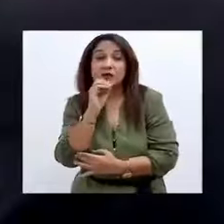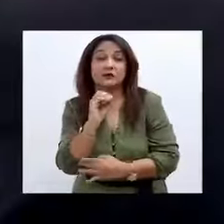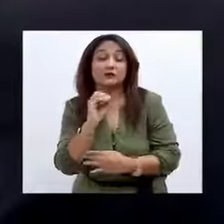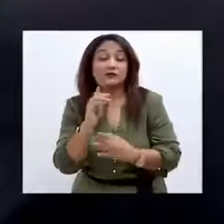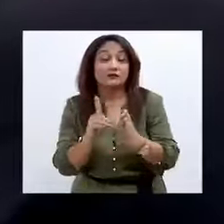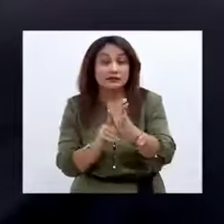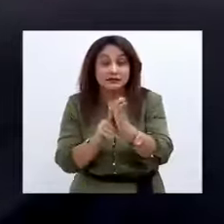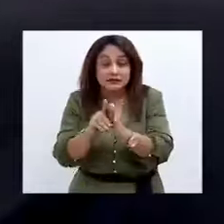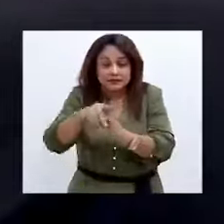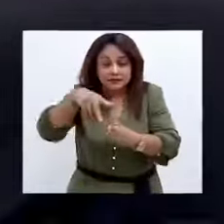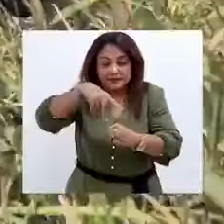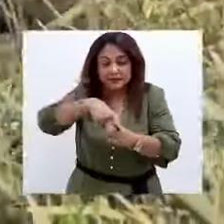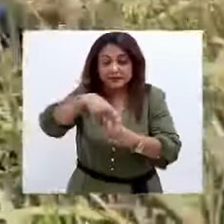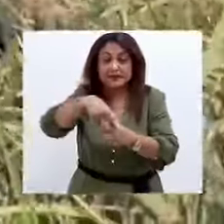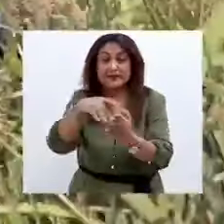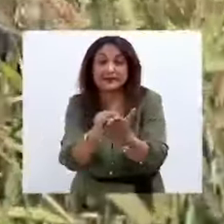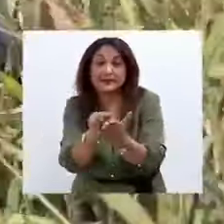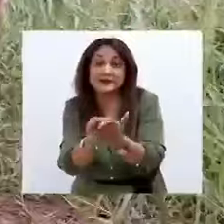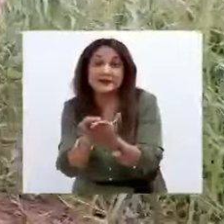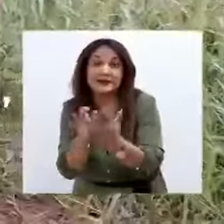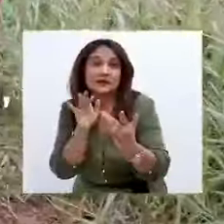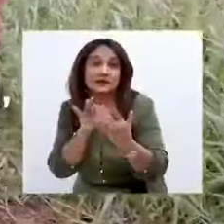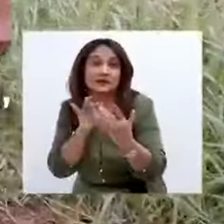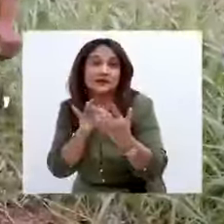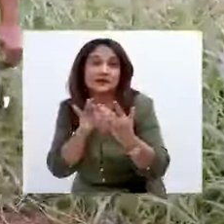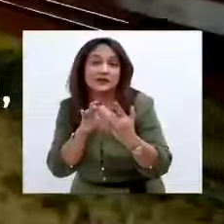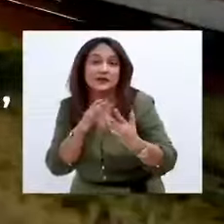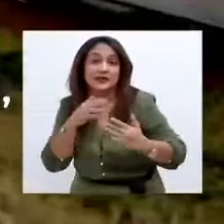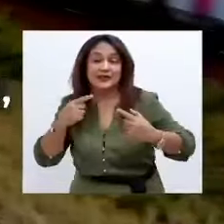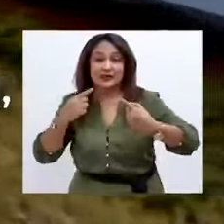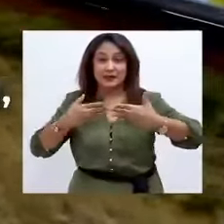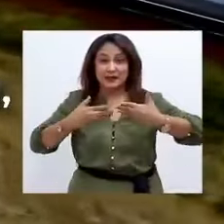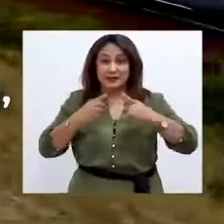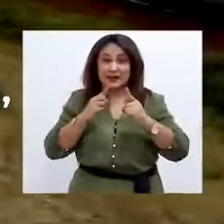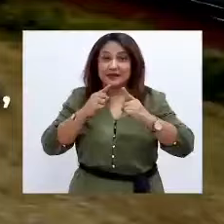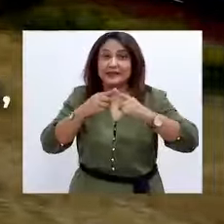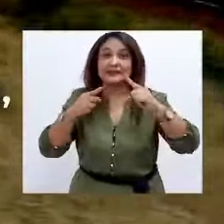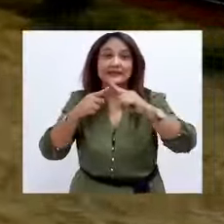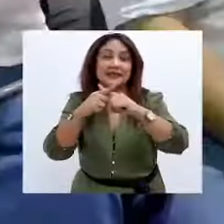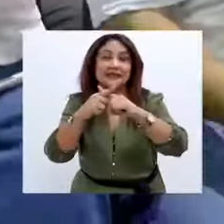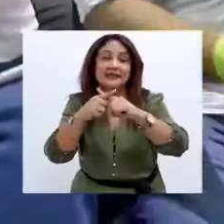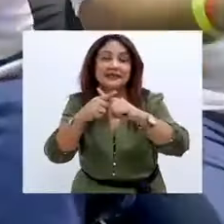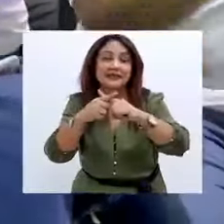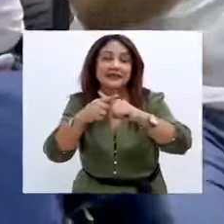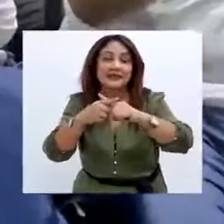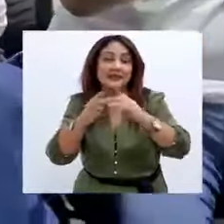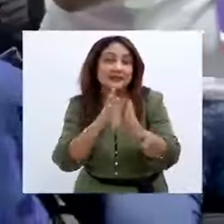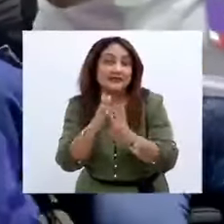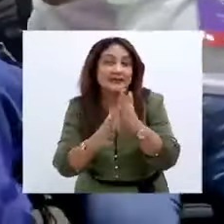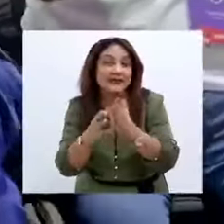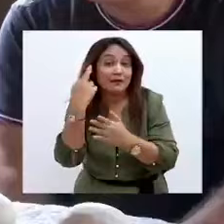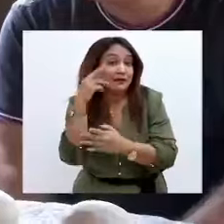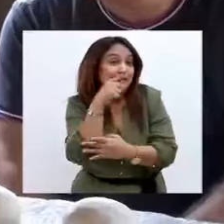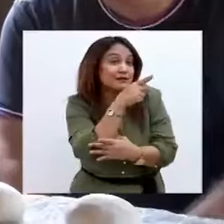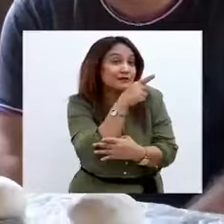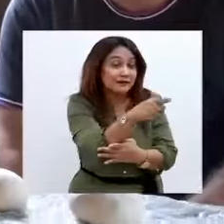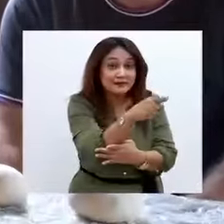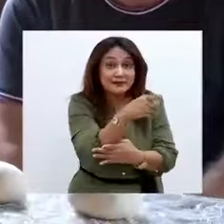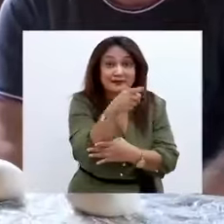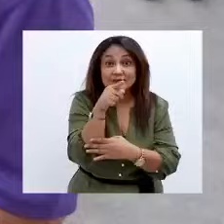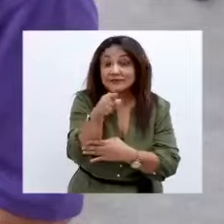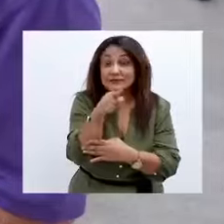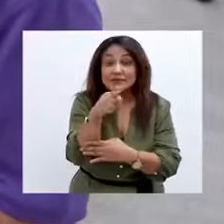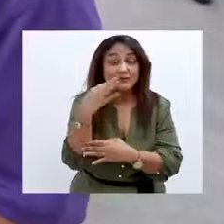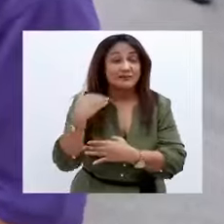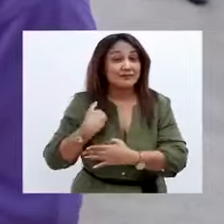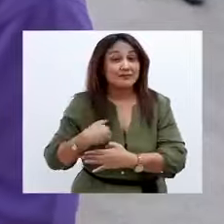medicinas, o que vamos a desarrollar el interior del país conectándonos con el Tren Panamá David, es por todos ellos, es por